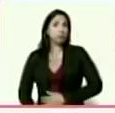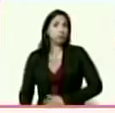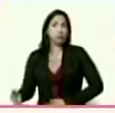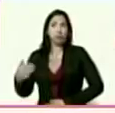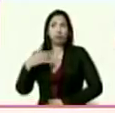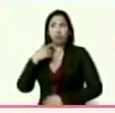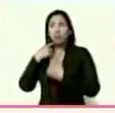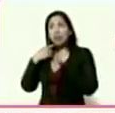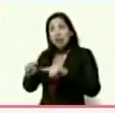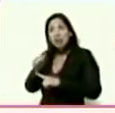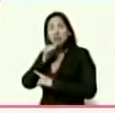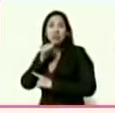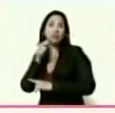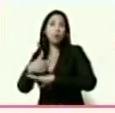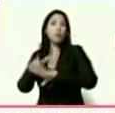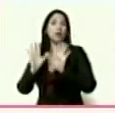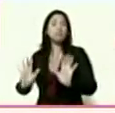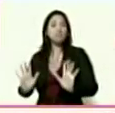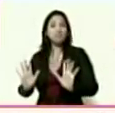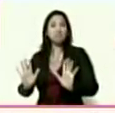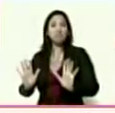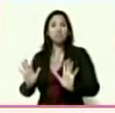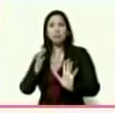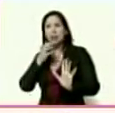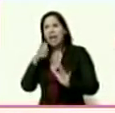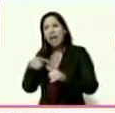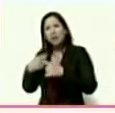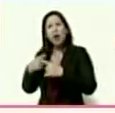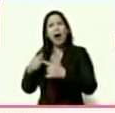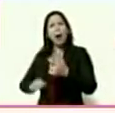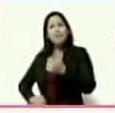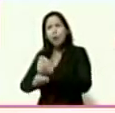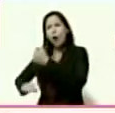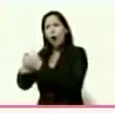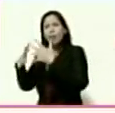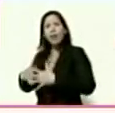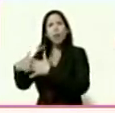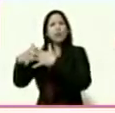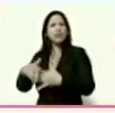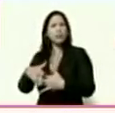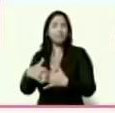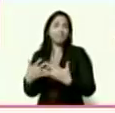caso los aliados de Estados Unidos